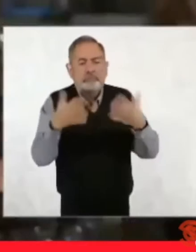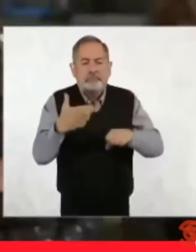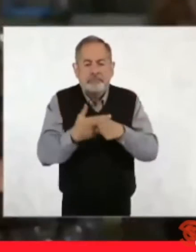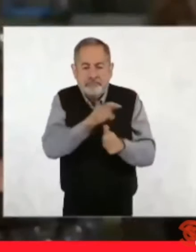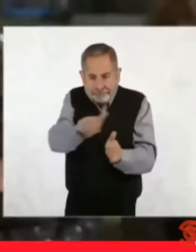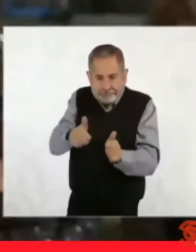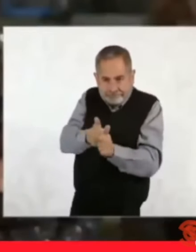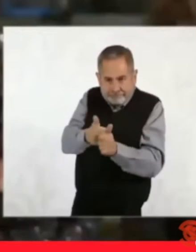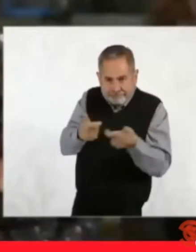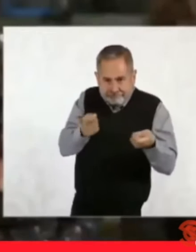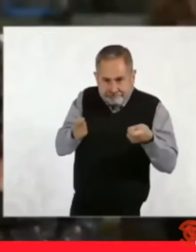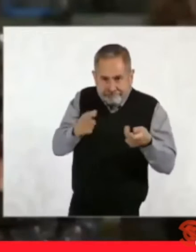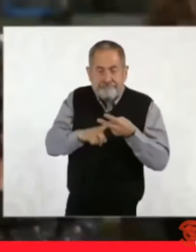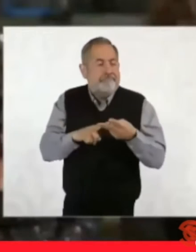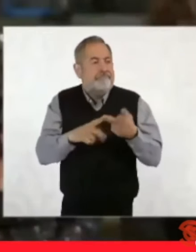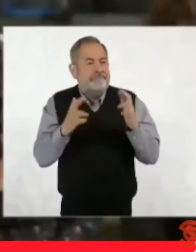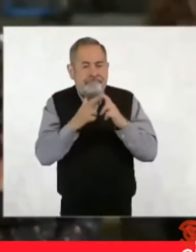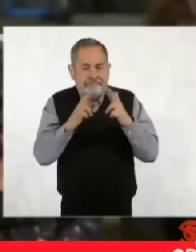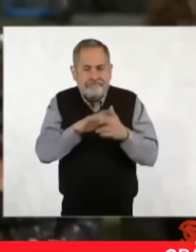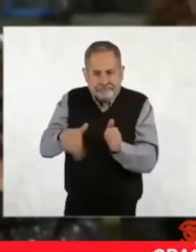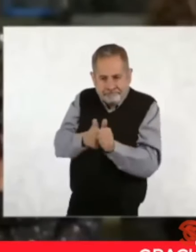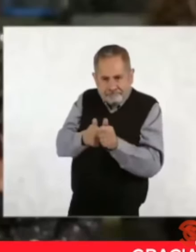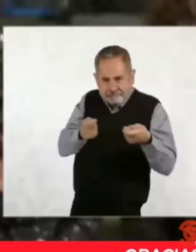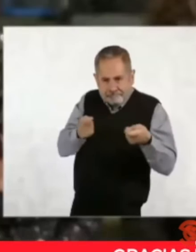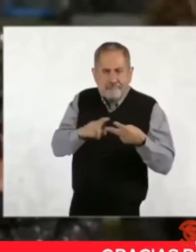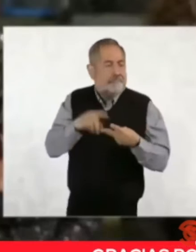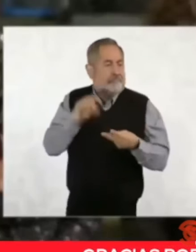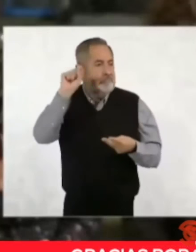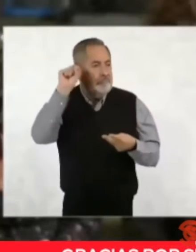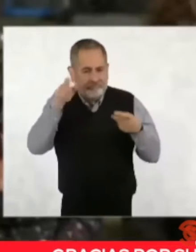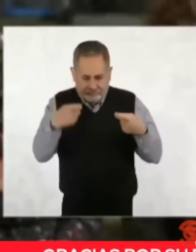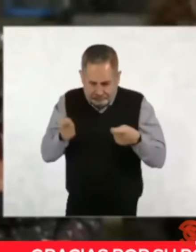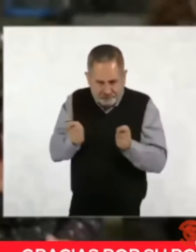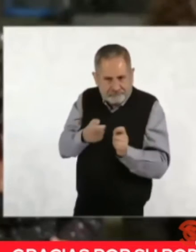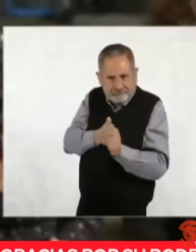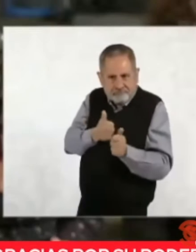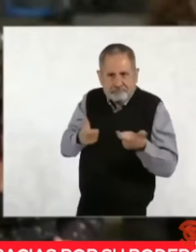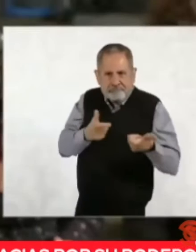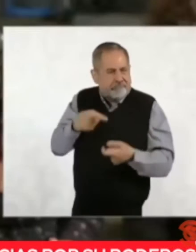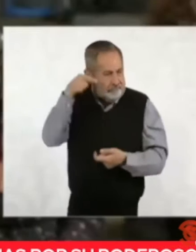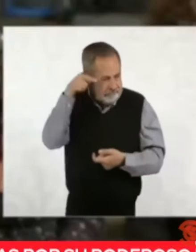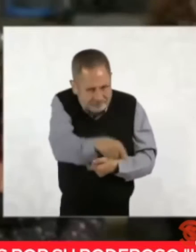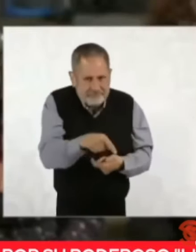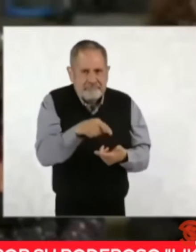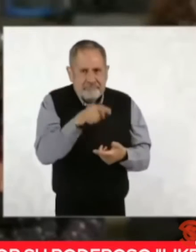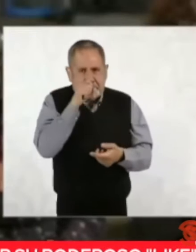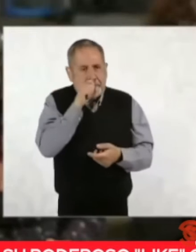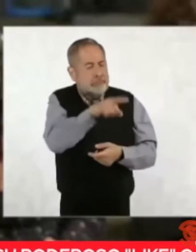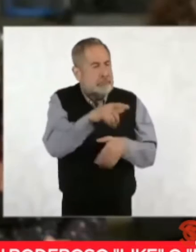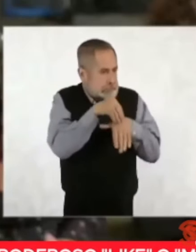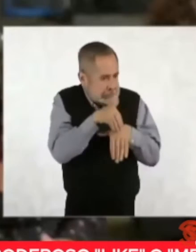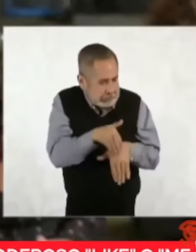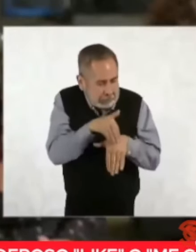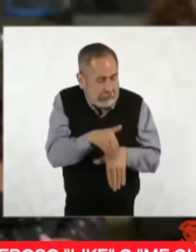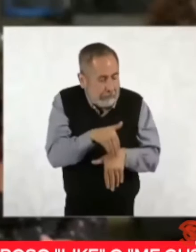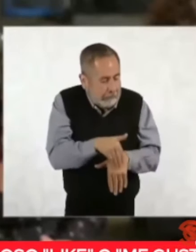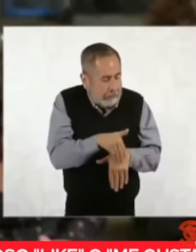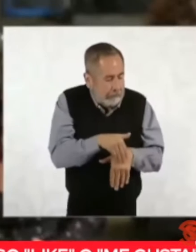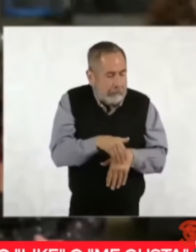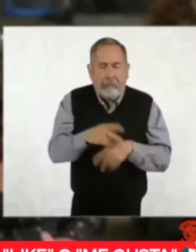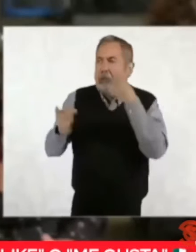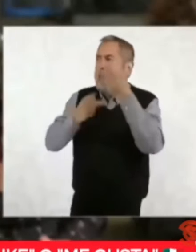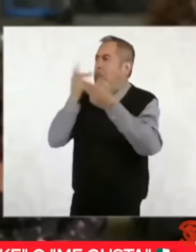poder eclesiástico, del poder criminal, del poder sindical, del poder económico, que es los que los rige y quienes son los que lo